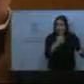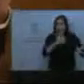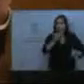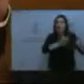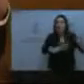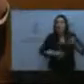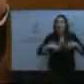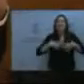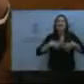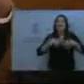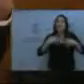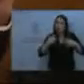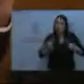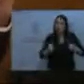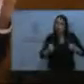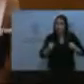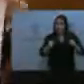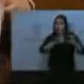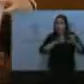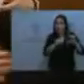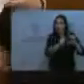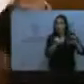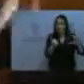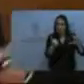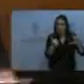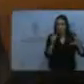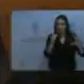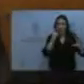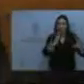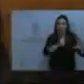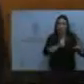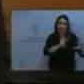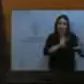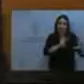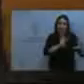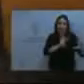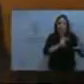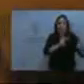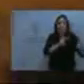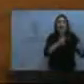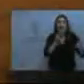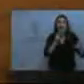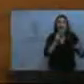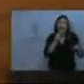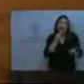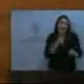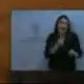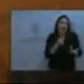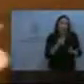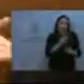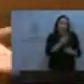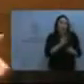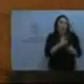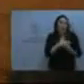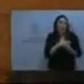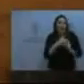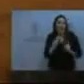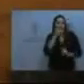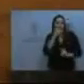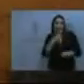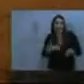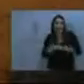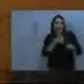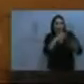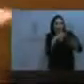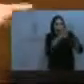salud del Oriente, que como verá, las cosas no van tan bien como usted viene aquí a